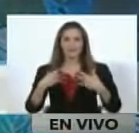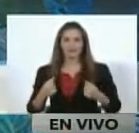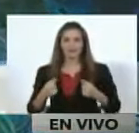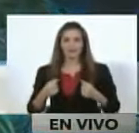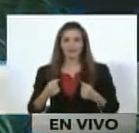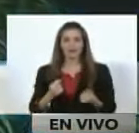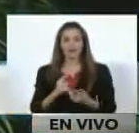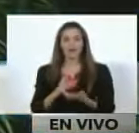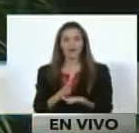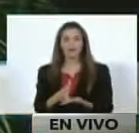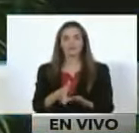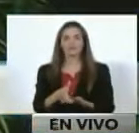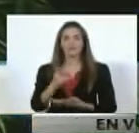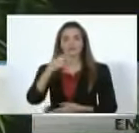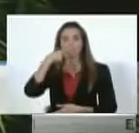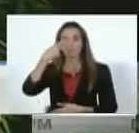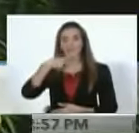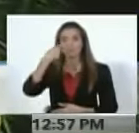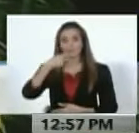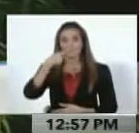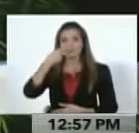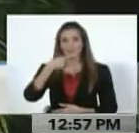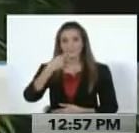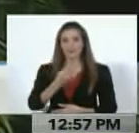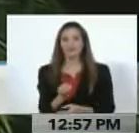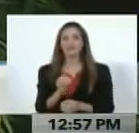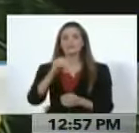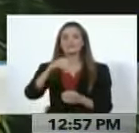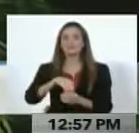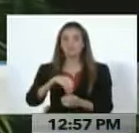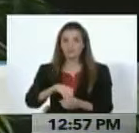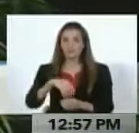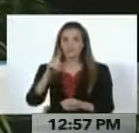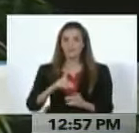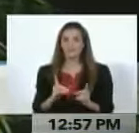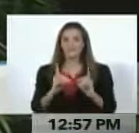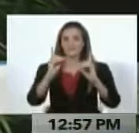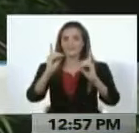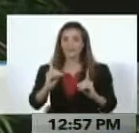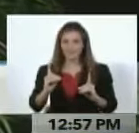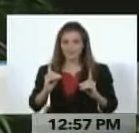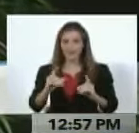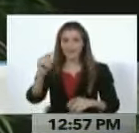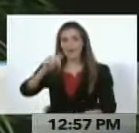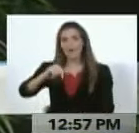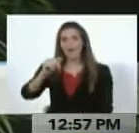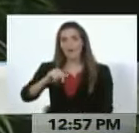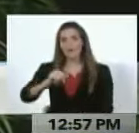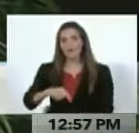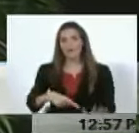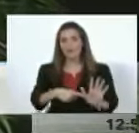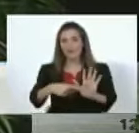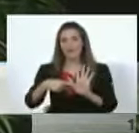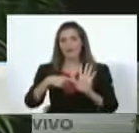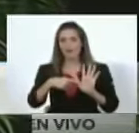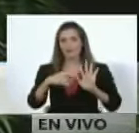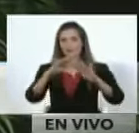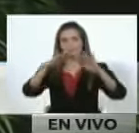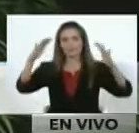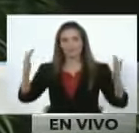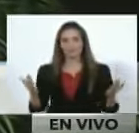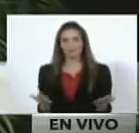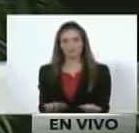a través de políticas inclusivas y decididas que hoy son ejemplos para el